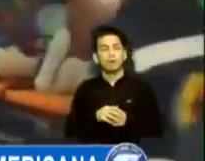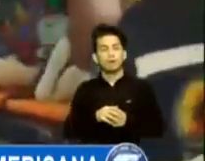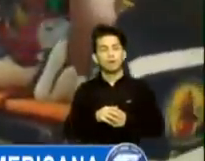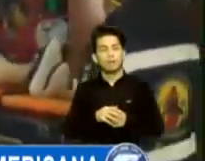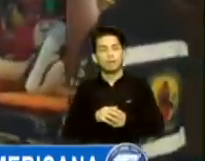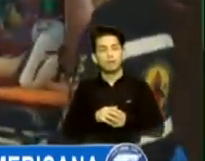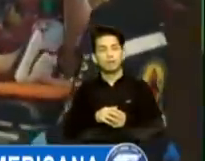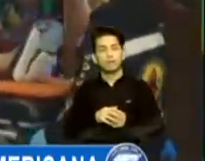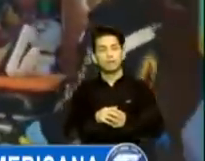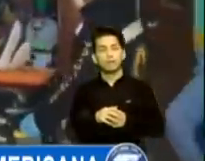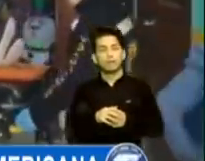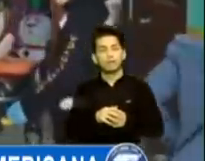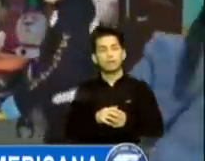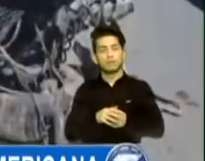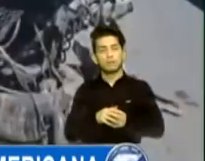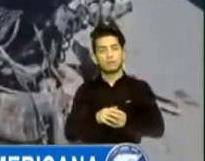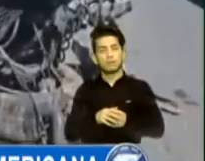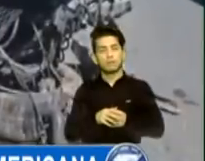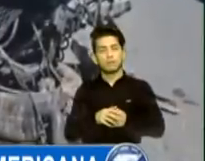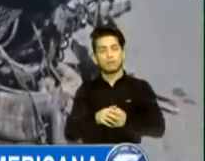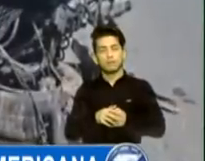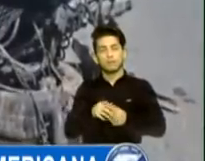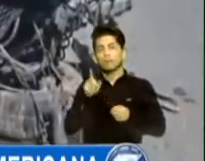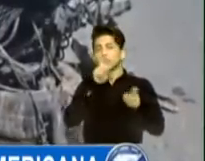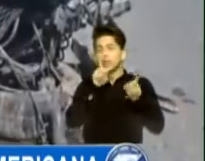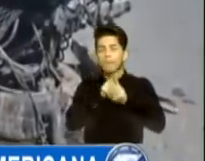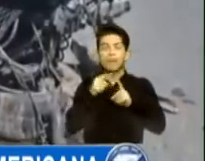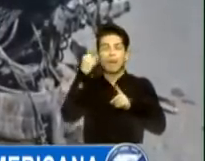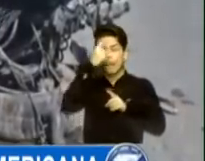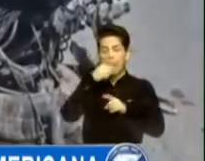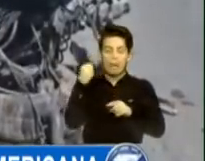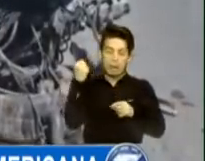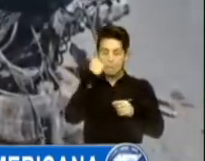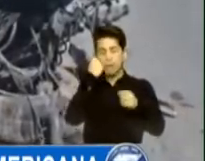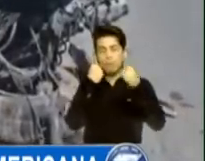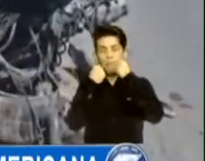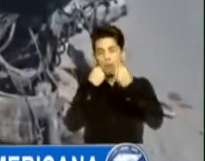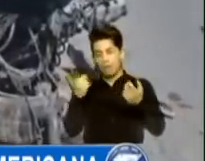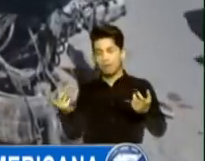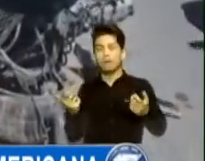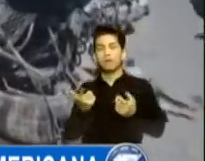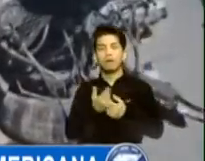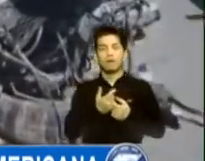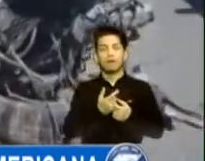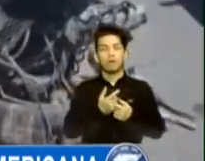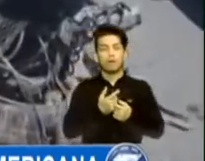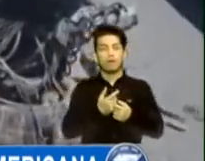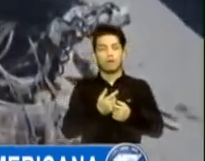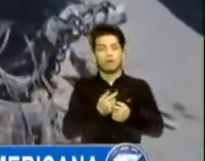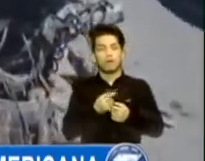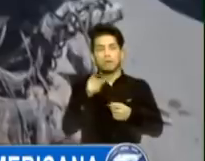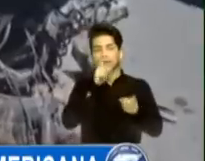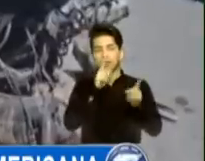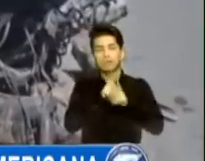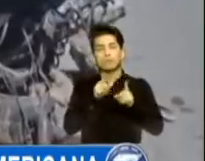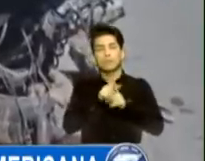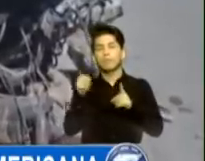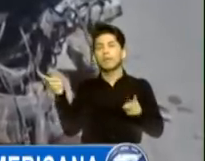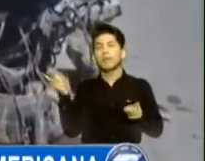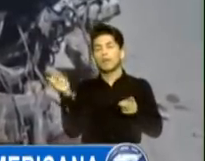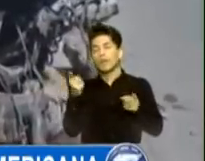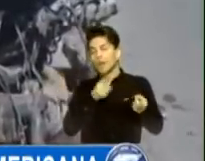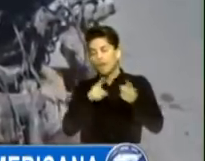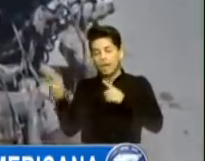contusiones en la parte del rostro de la otra persona. Y el otro que también se ingresó es por problemas